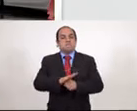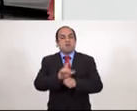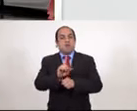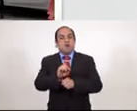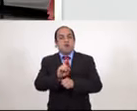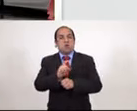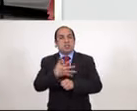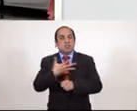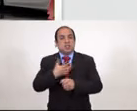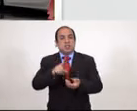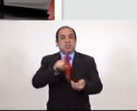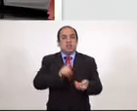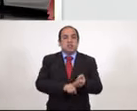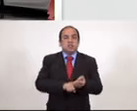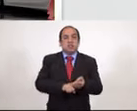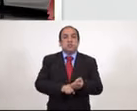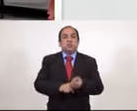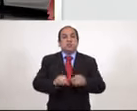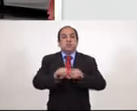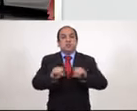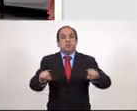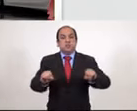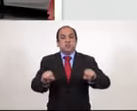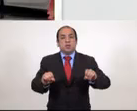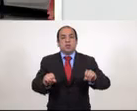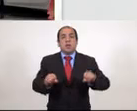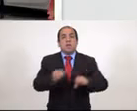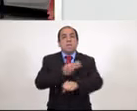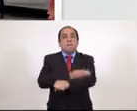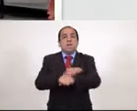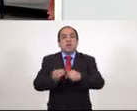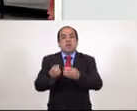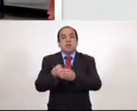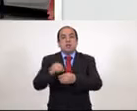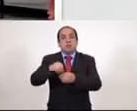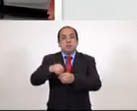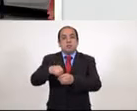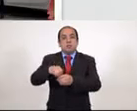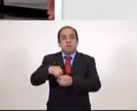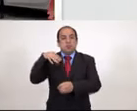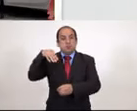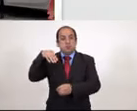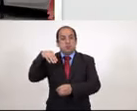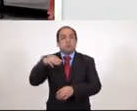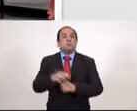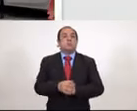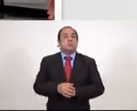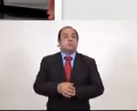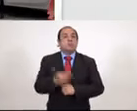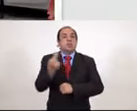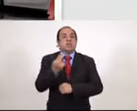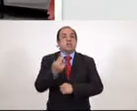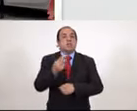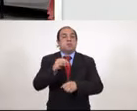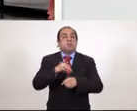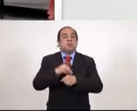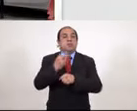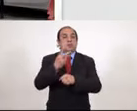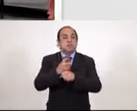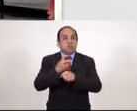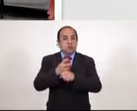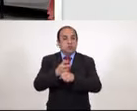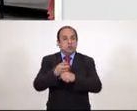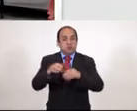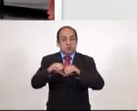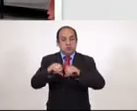interior de la tubería, se botó ese primer tapón. Fue necesario colocar un segundo tapón, como lo